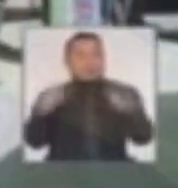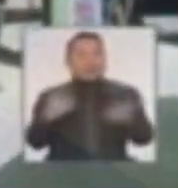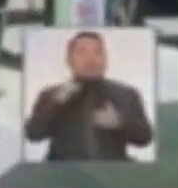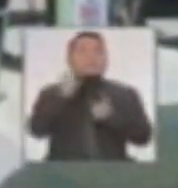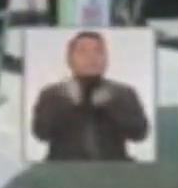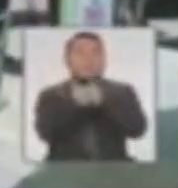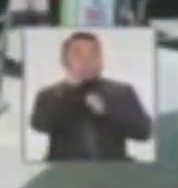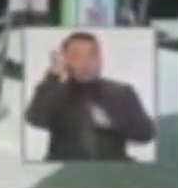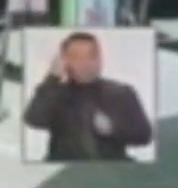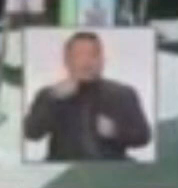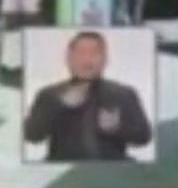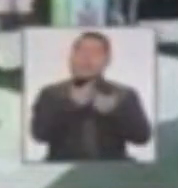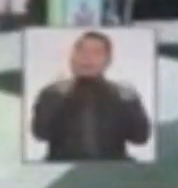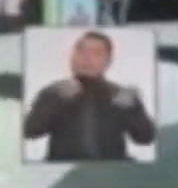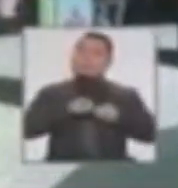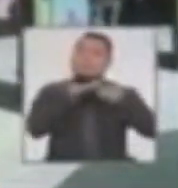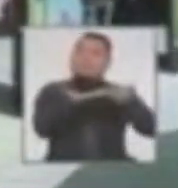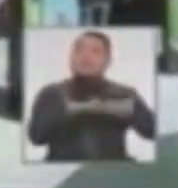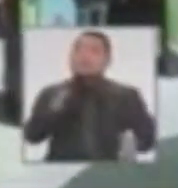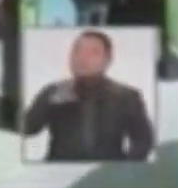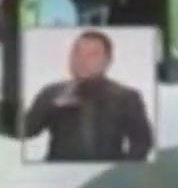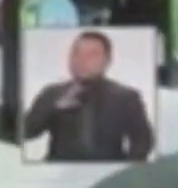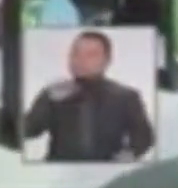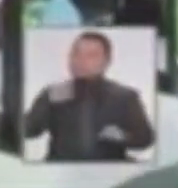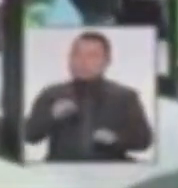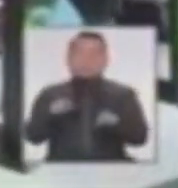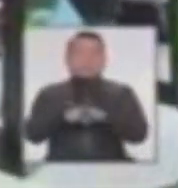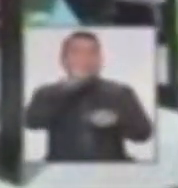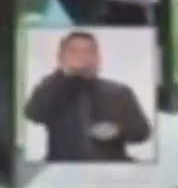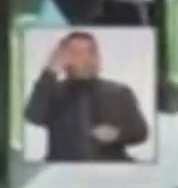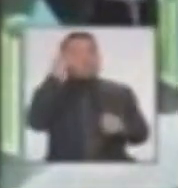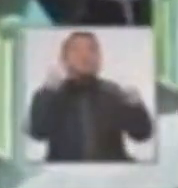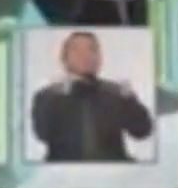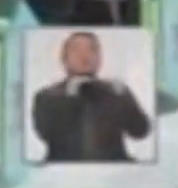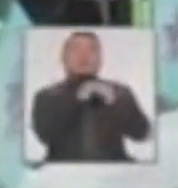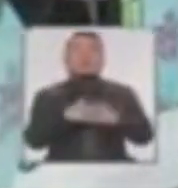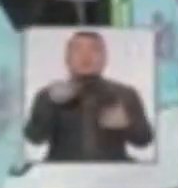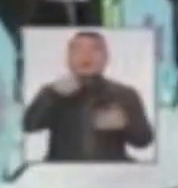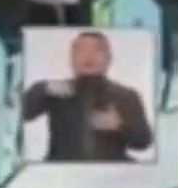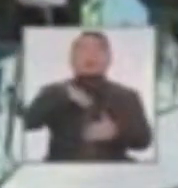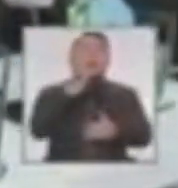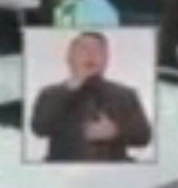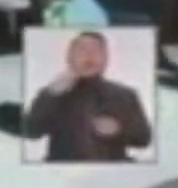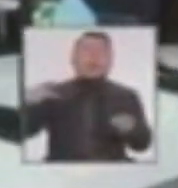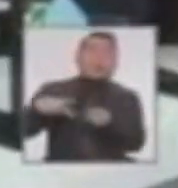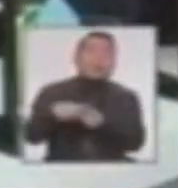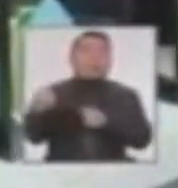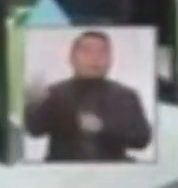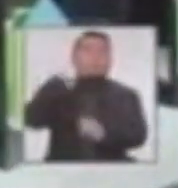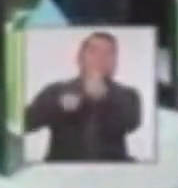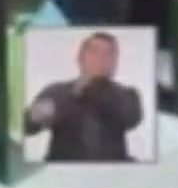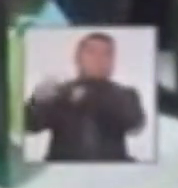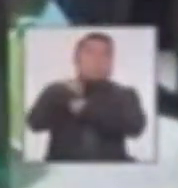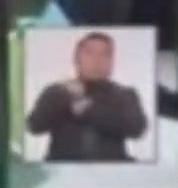de un caso en el cual no se sentenció. El juicio nunca se produjo. Simplemente se le